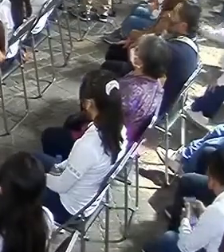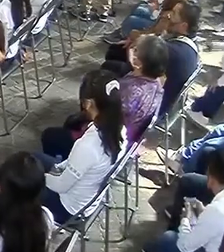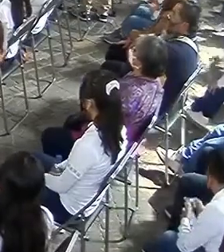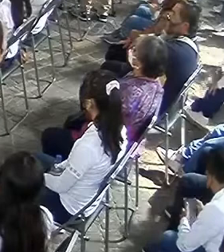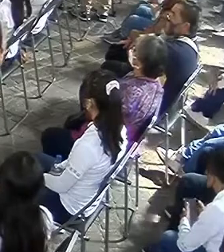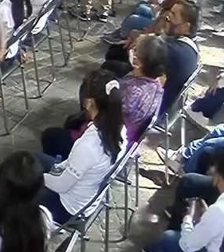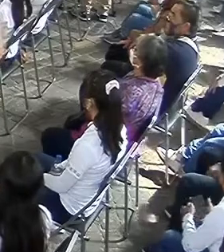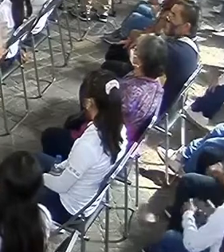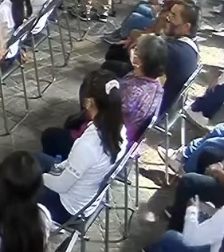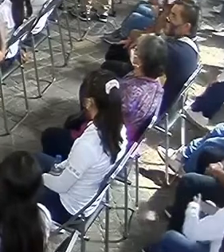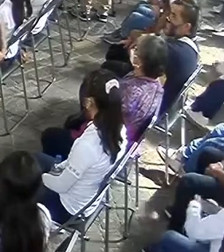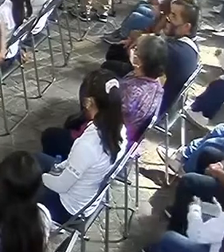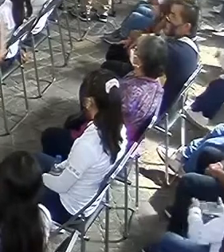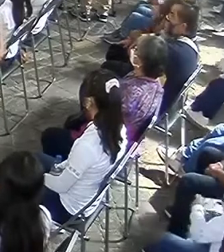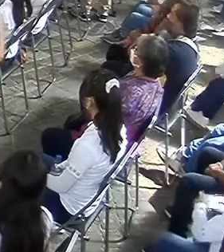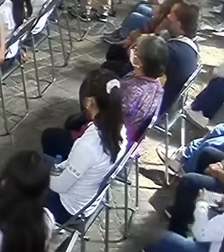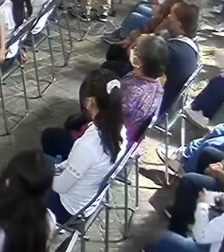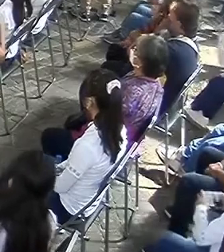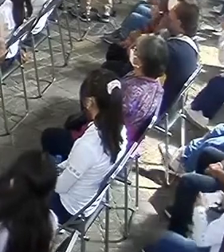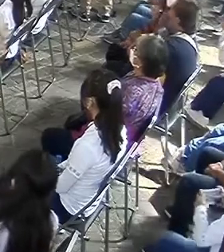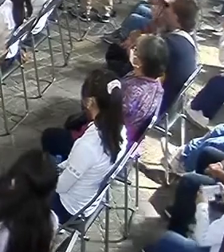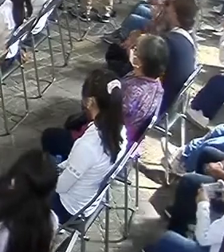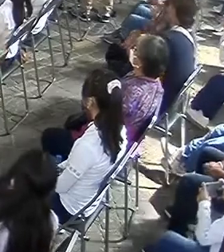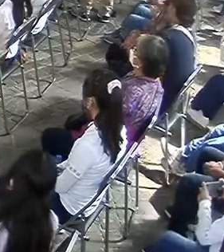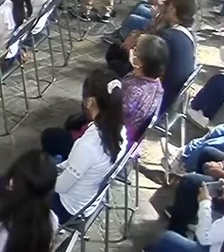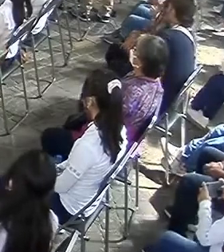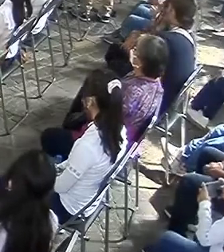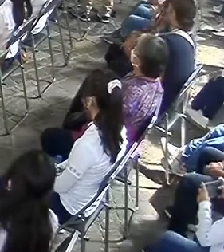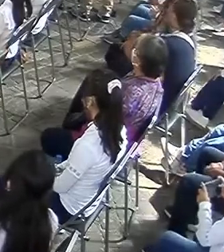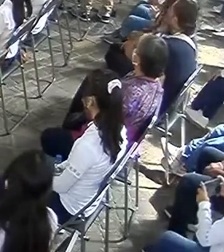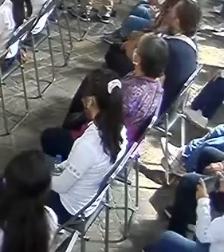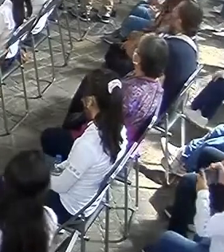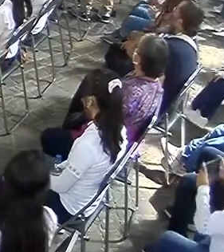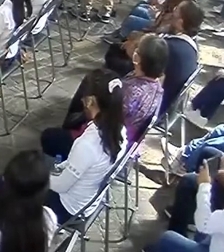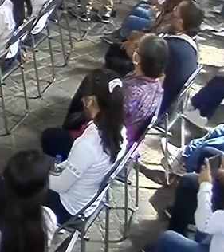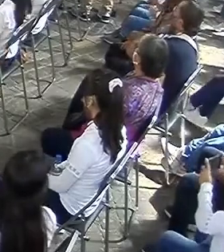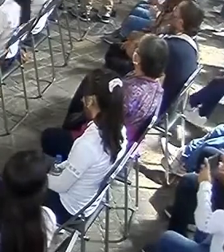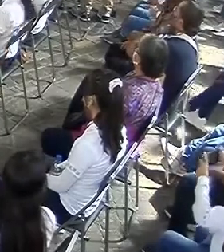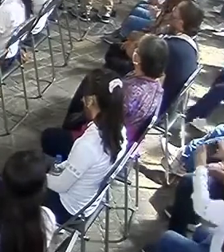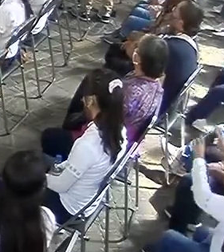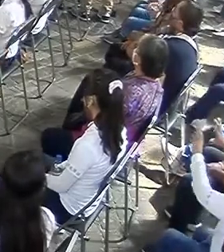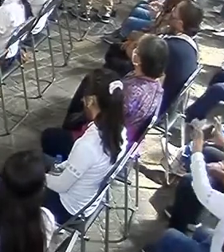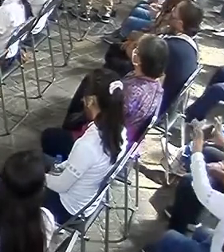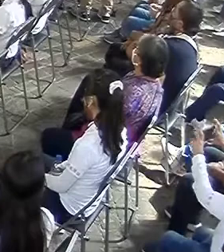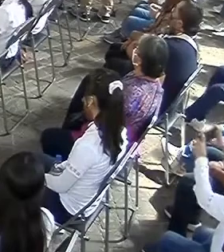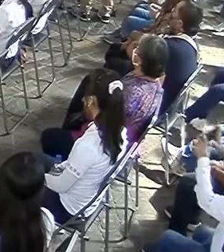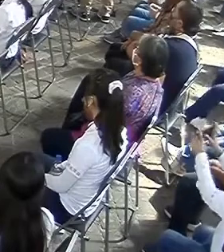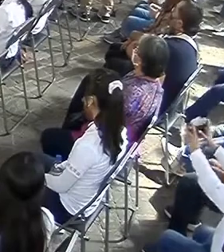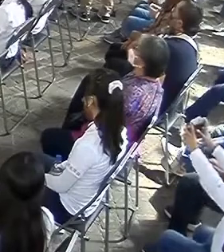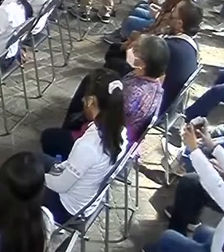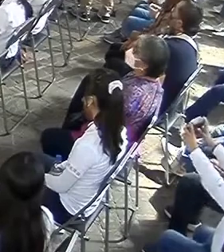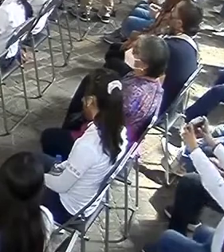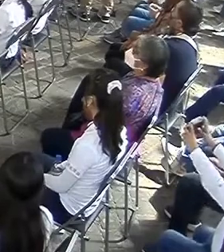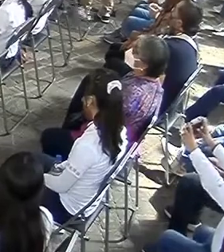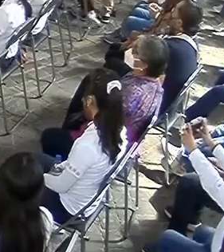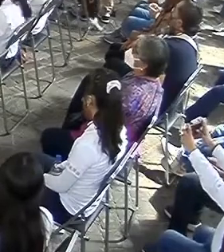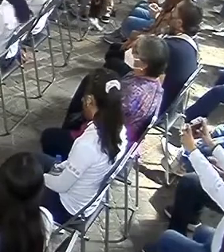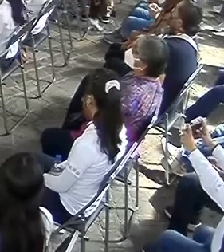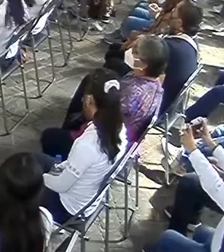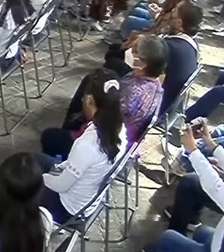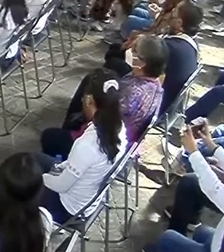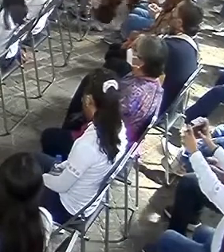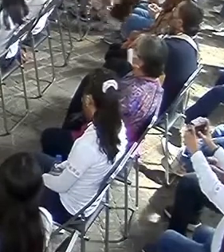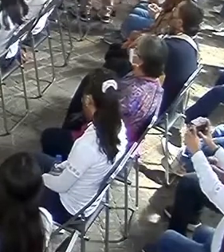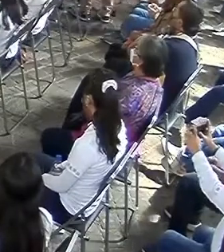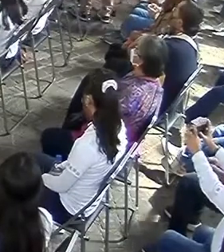acto, Fandango por la Lectura, que hoy se transmite desde Oaxaca, La Verde Antequera.